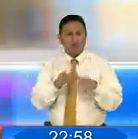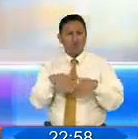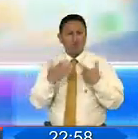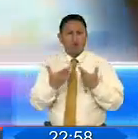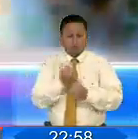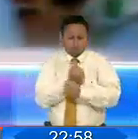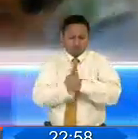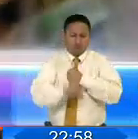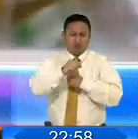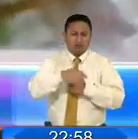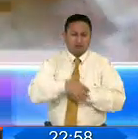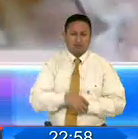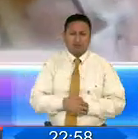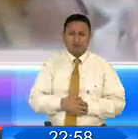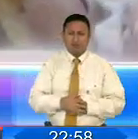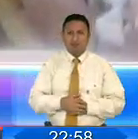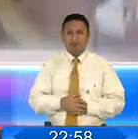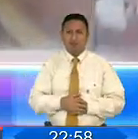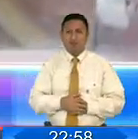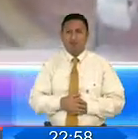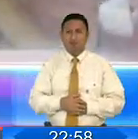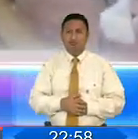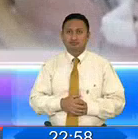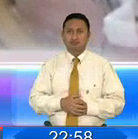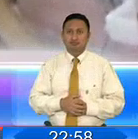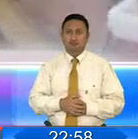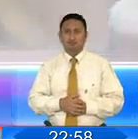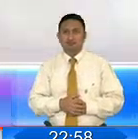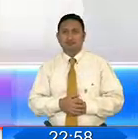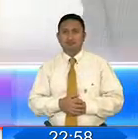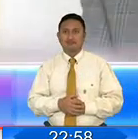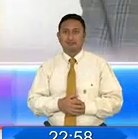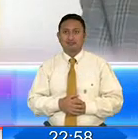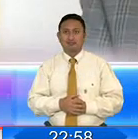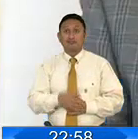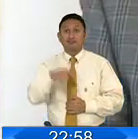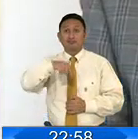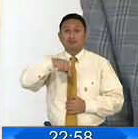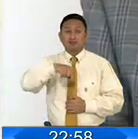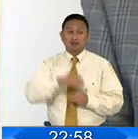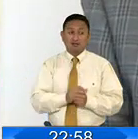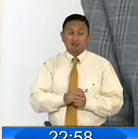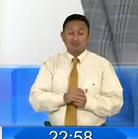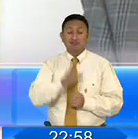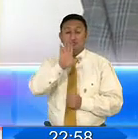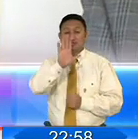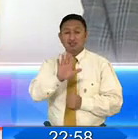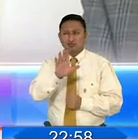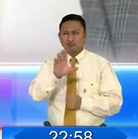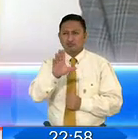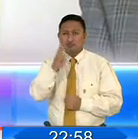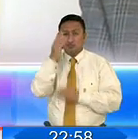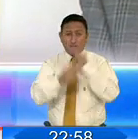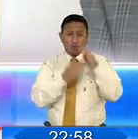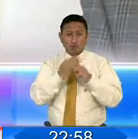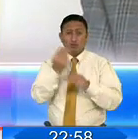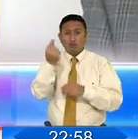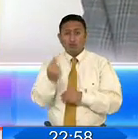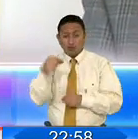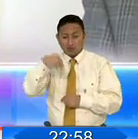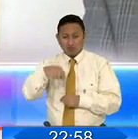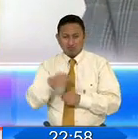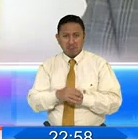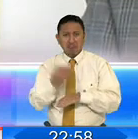la labor de parto. Además de ser muy escasos en el mundo, los quíntuples, este es un quíntuple totalmente